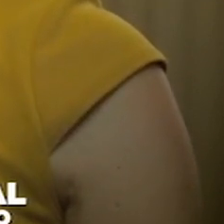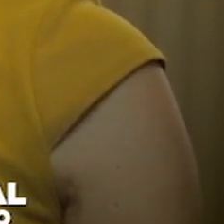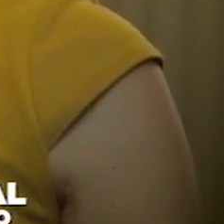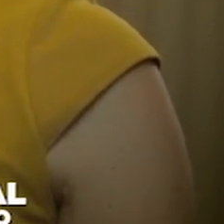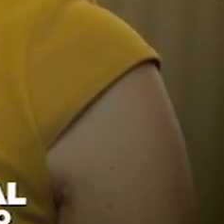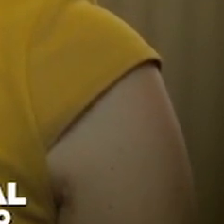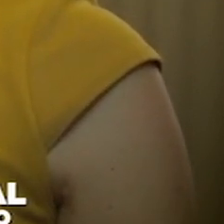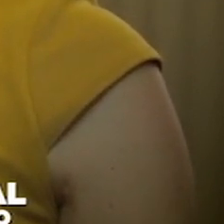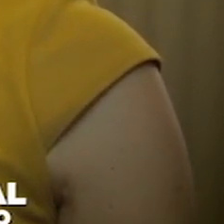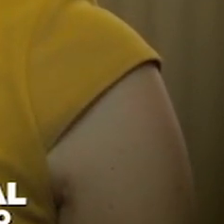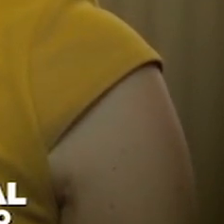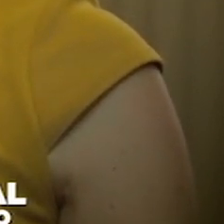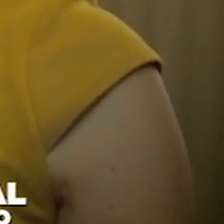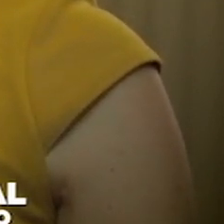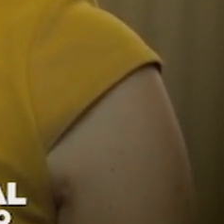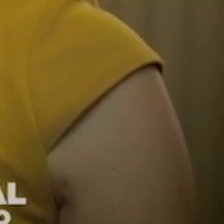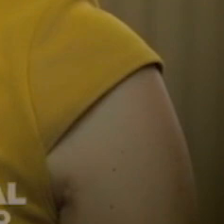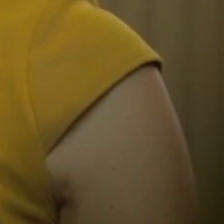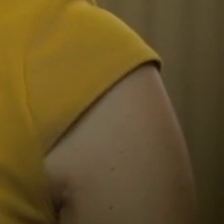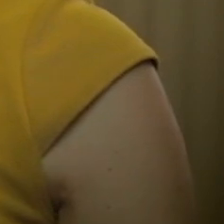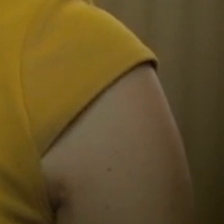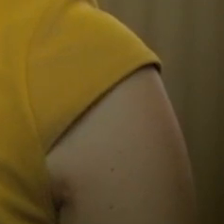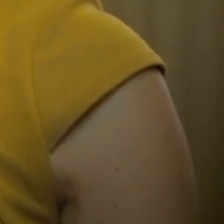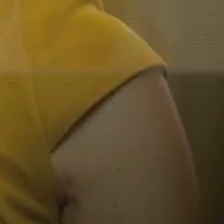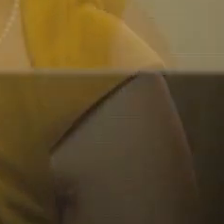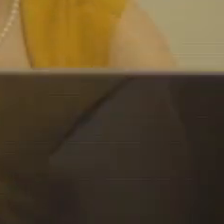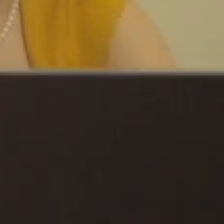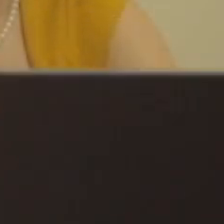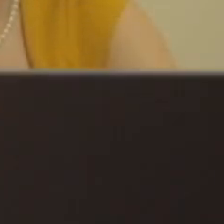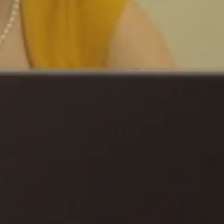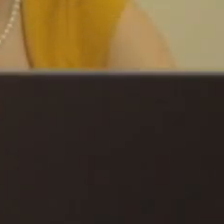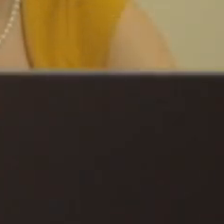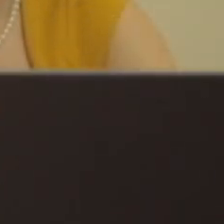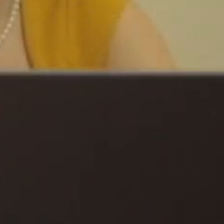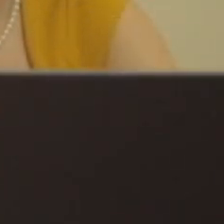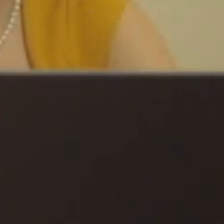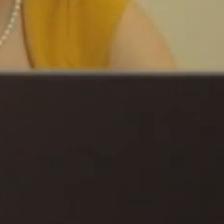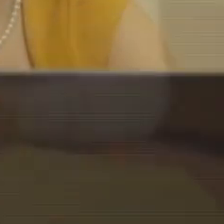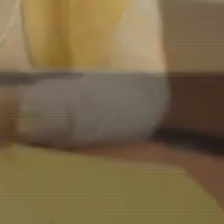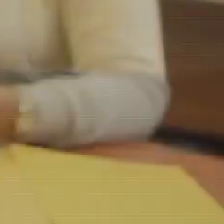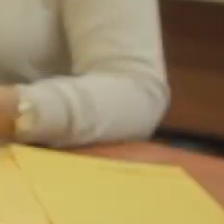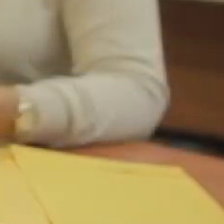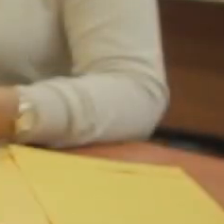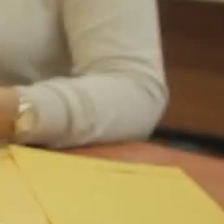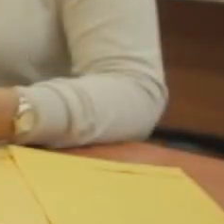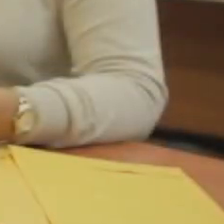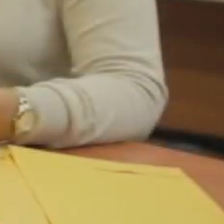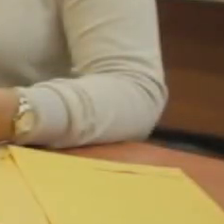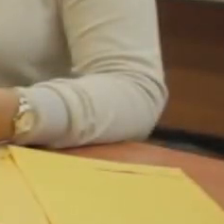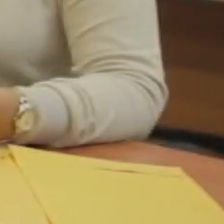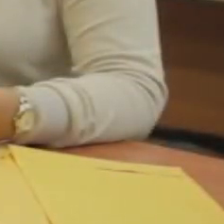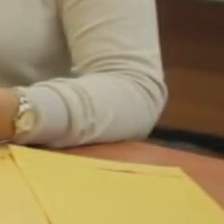naturaleza, debes tener la misma remuneración, hablando en términos salariales.